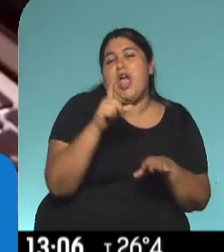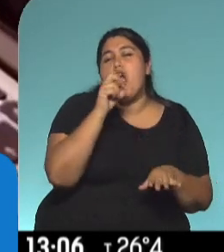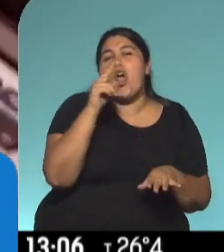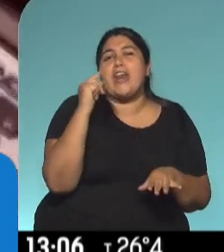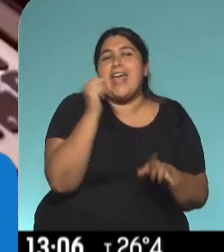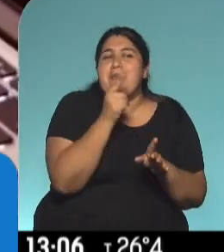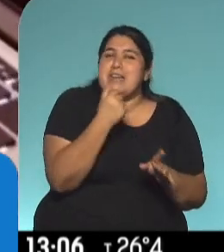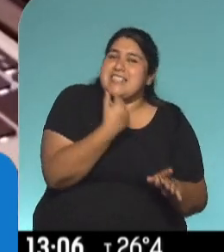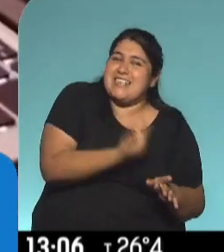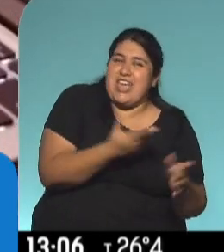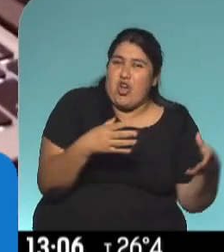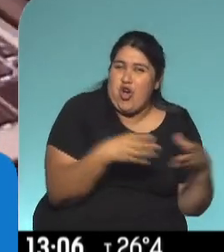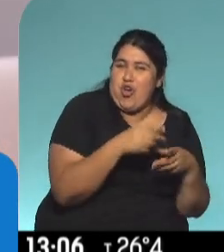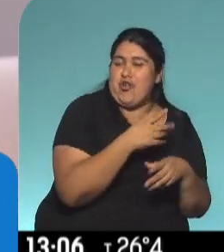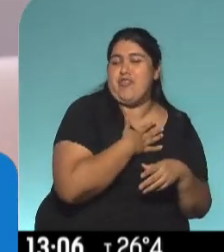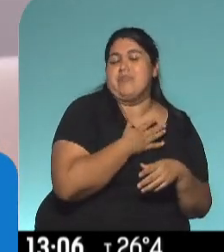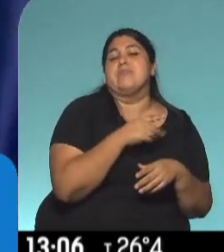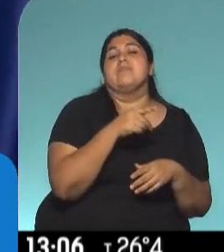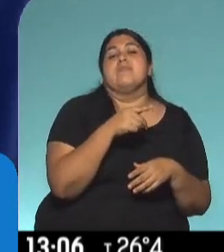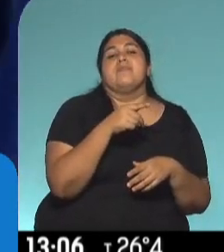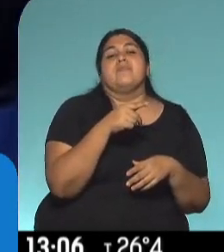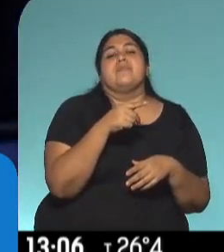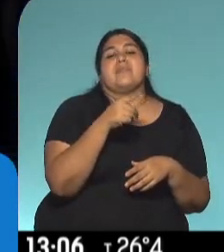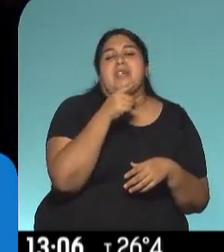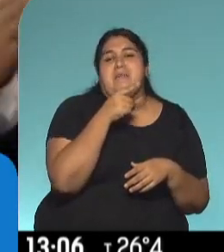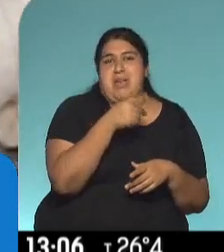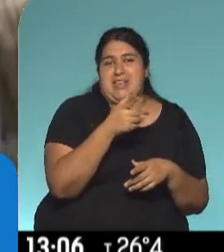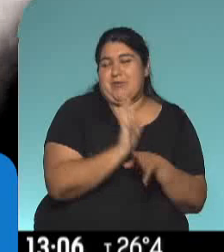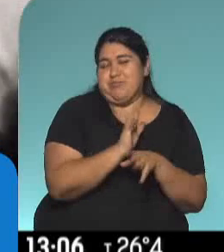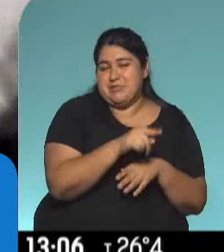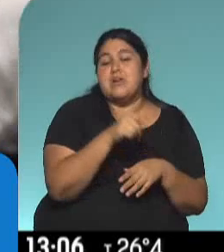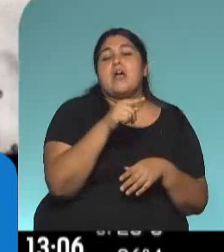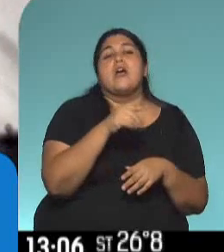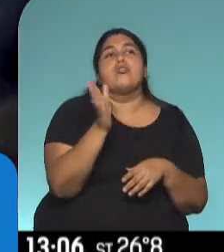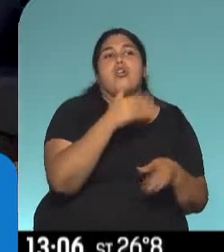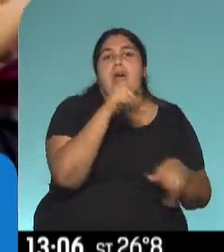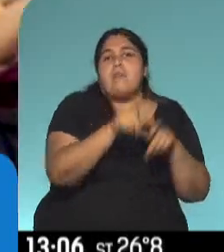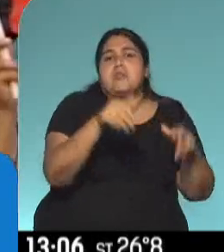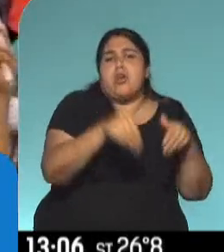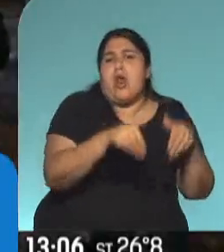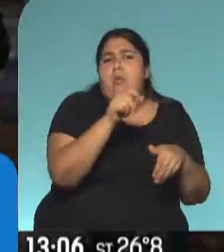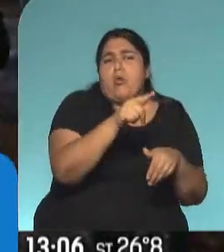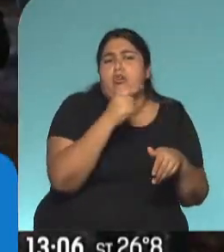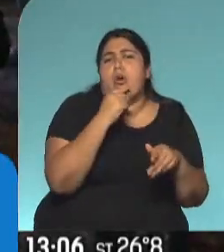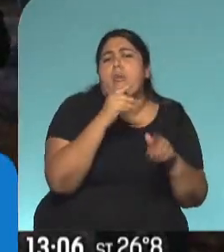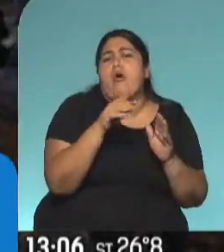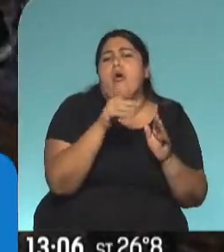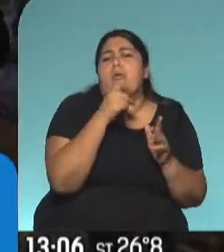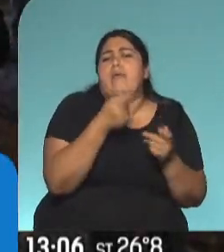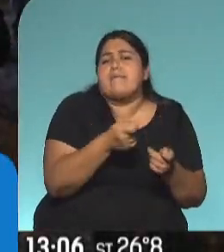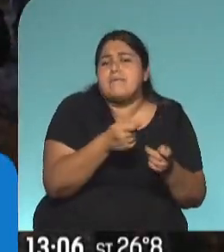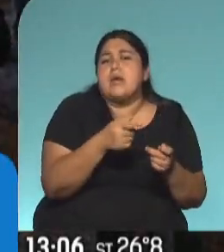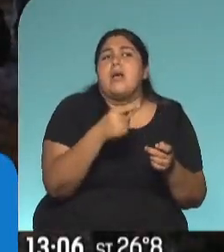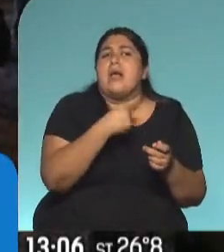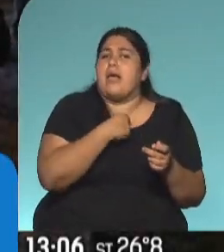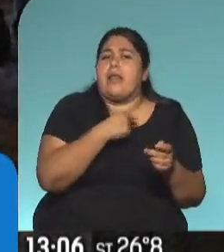la Revolución Ciudadana, destacó que la mayoría de los ecuatorianos votaron por fuerzas progresistas y llamó a la unidad de